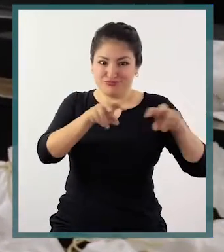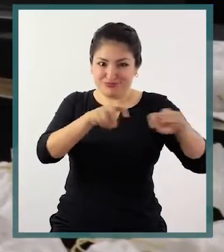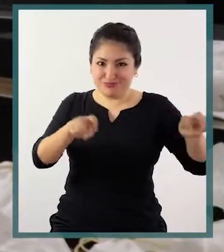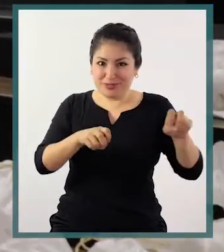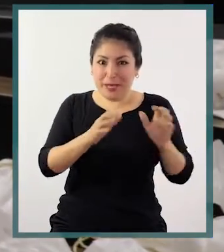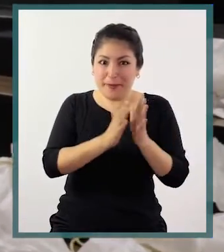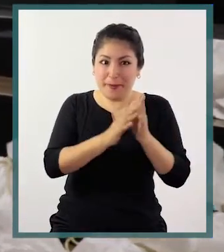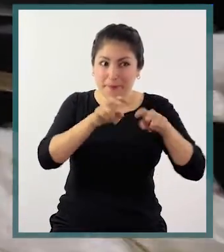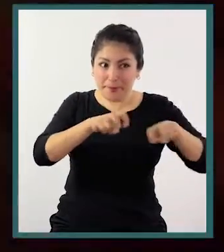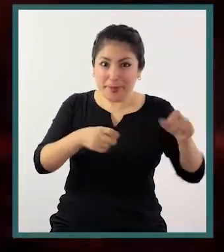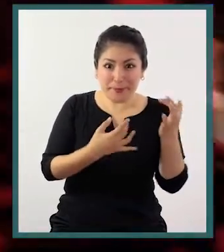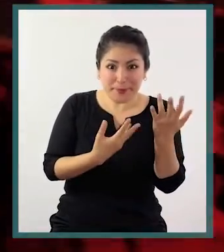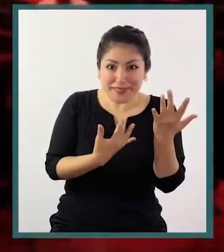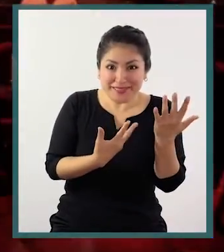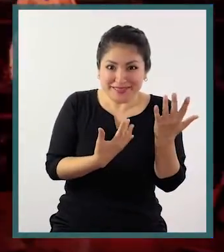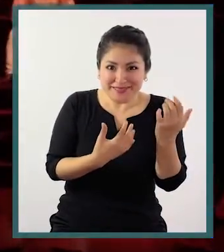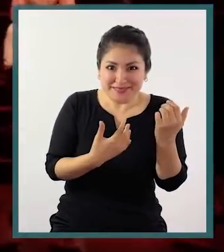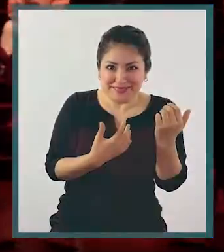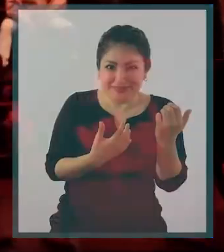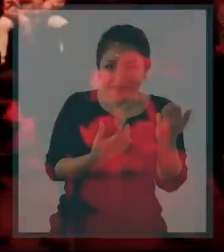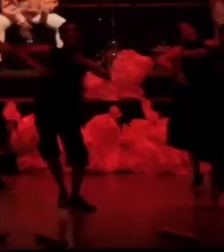está esperando.